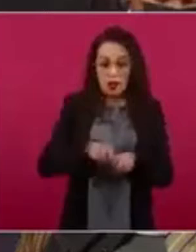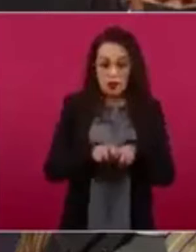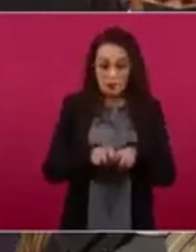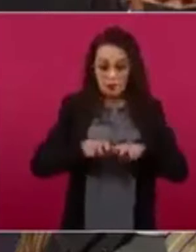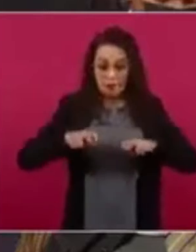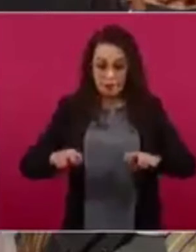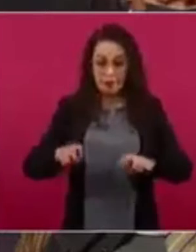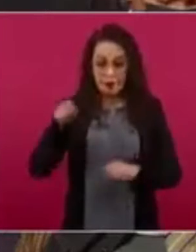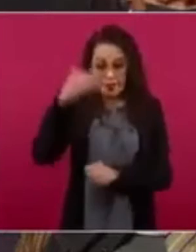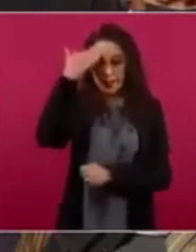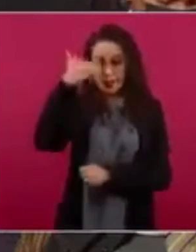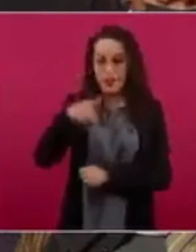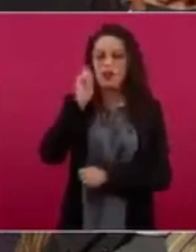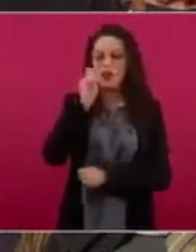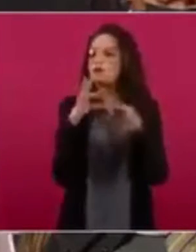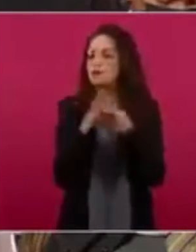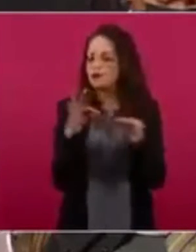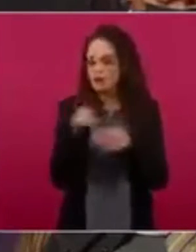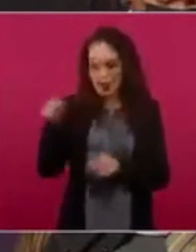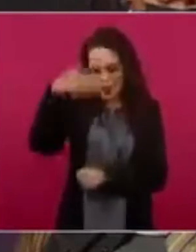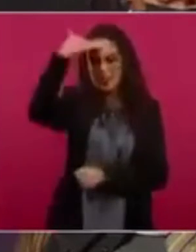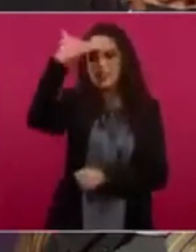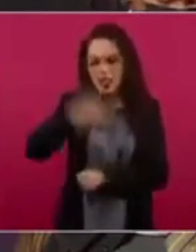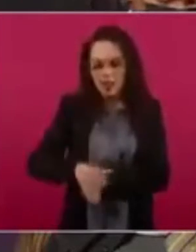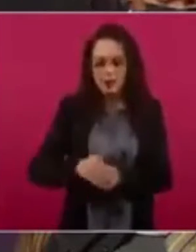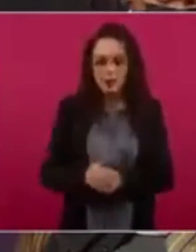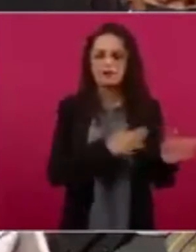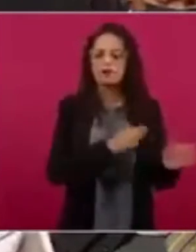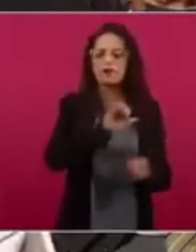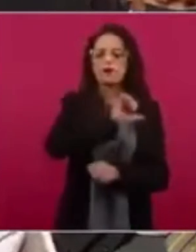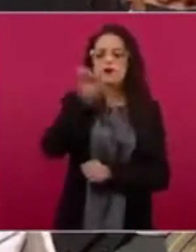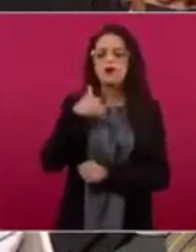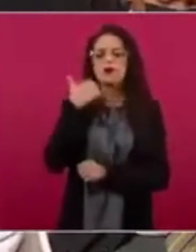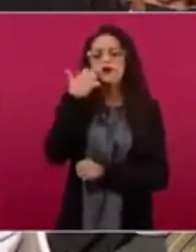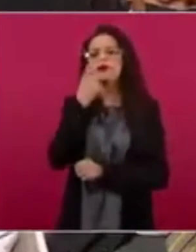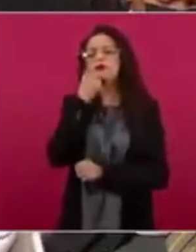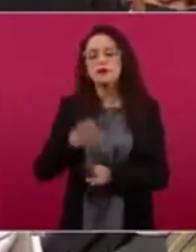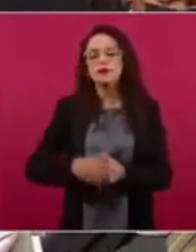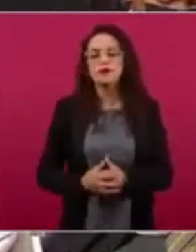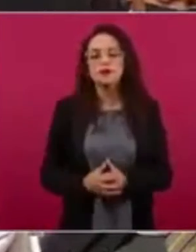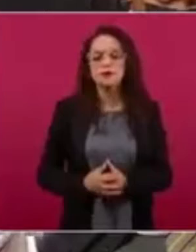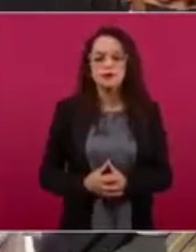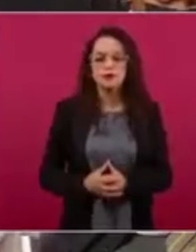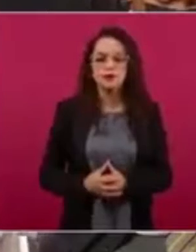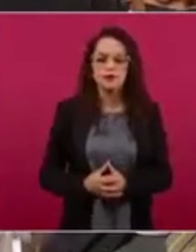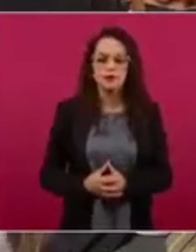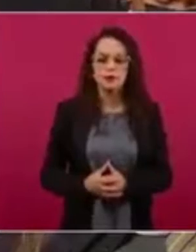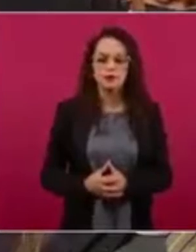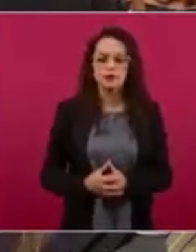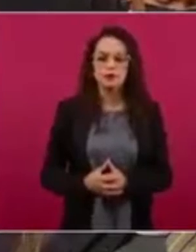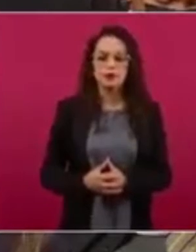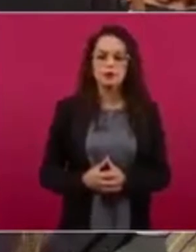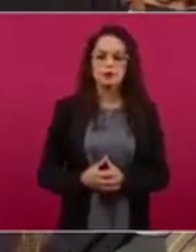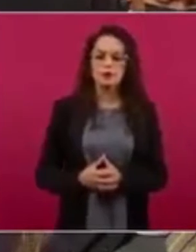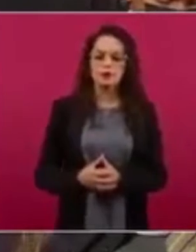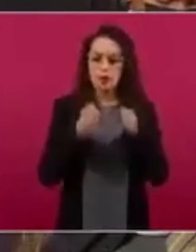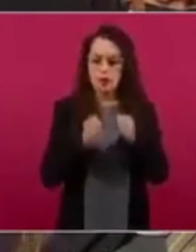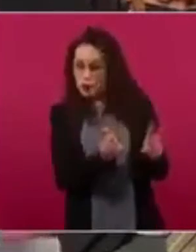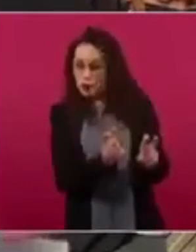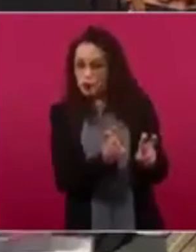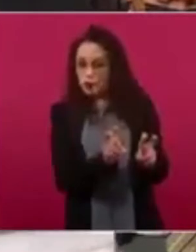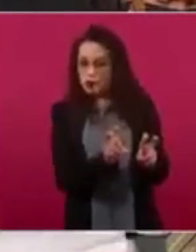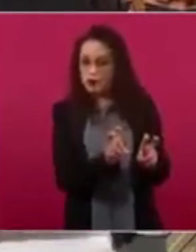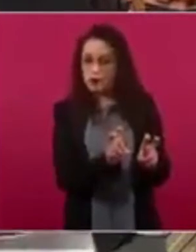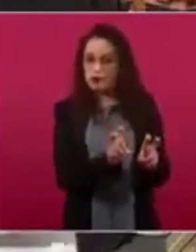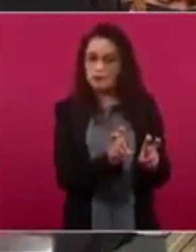lo que estoy hablando. Otra de las cosas que también cabe mencionar es que por tema de seguridad